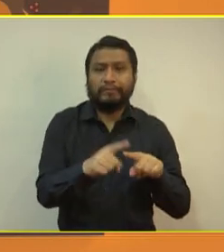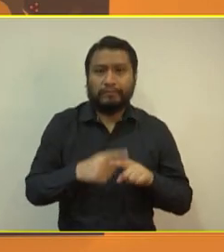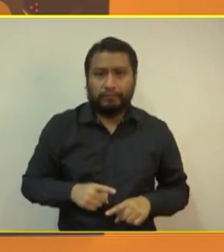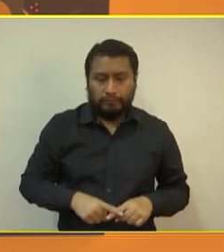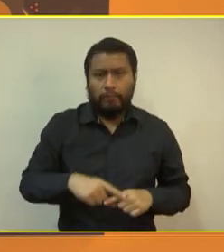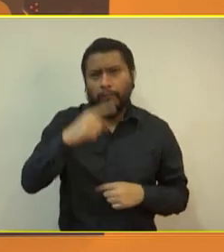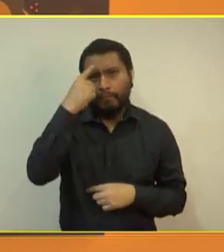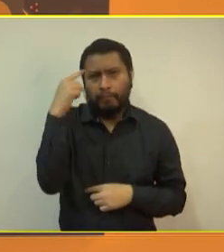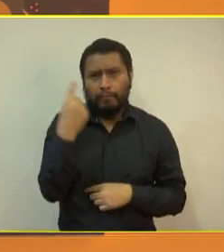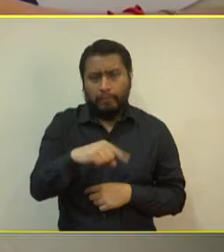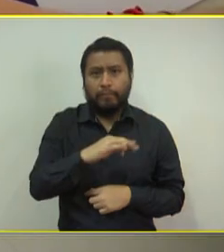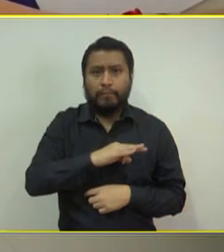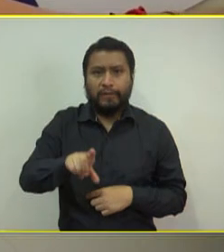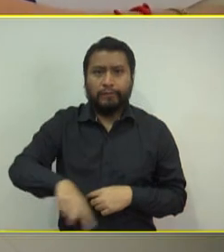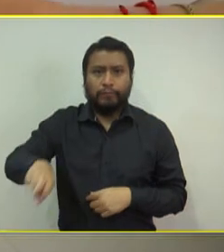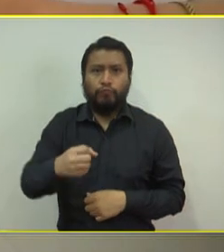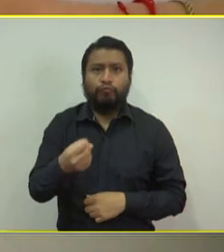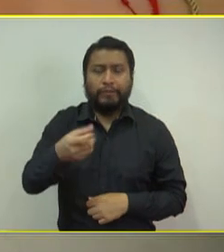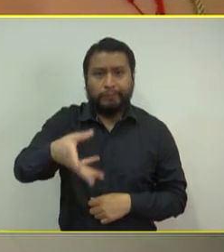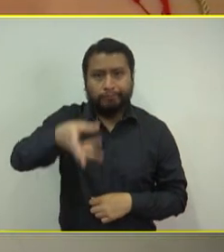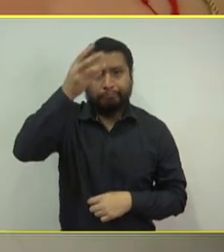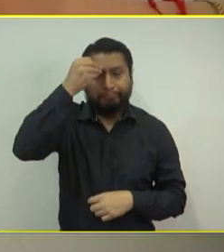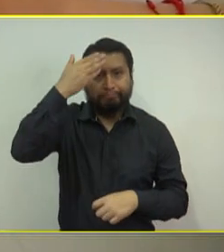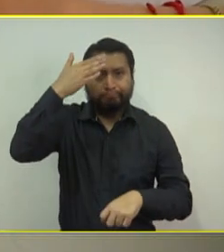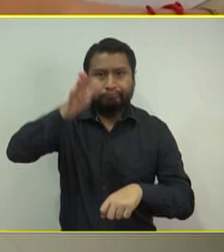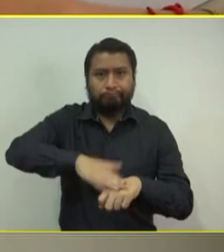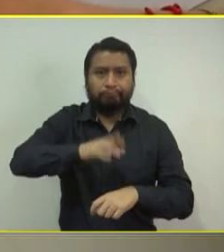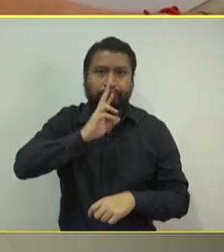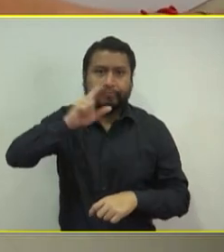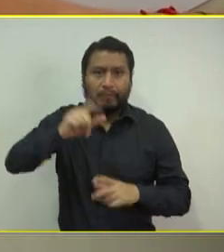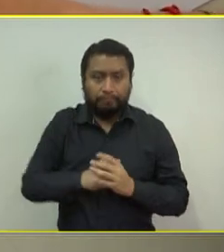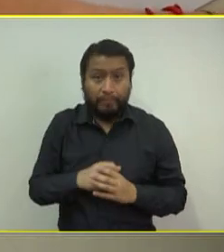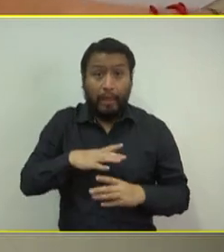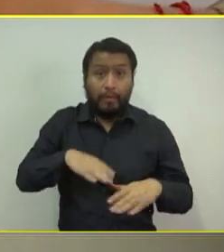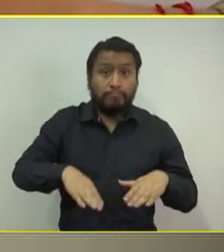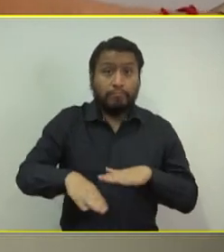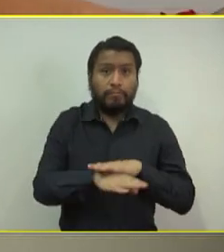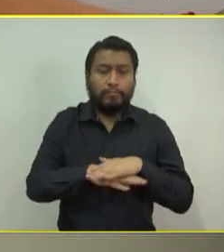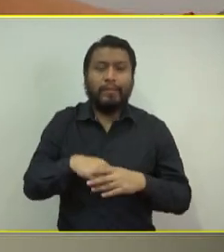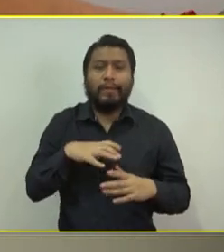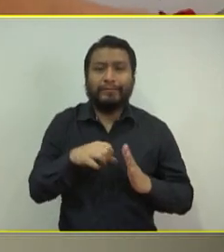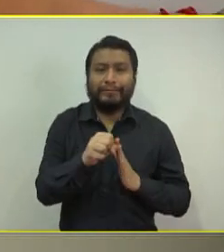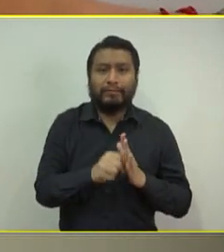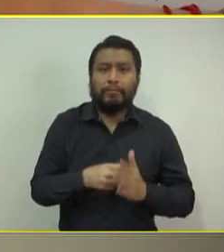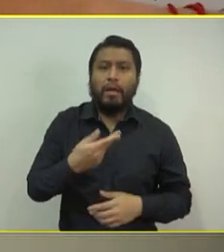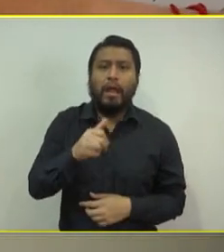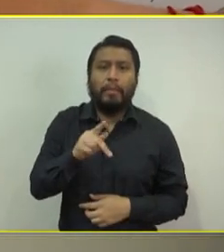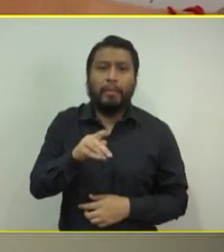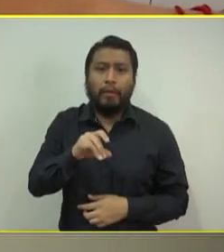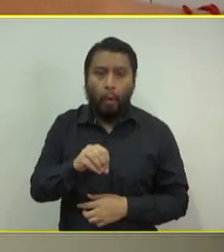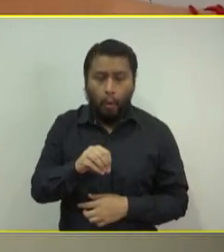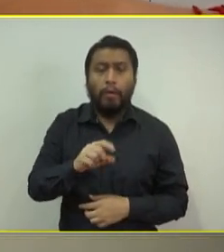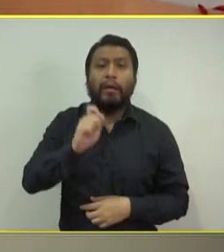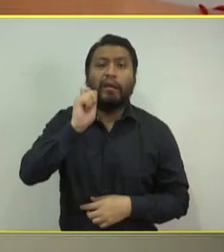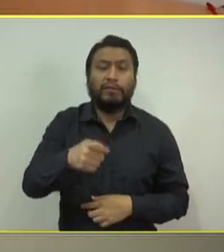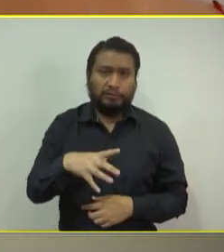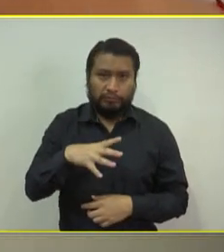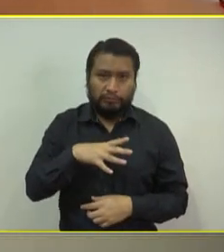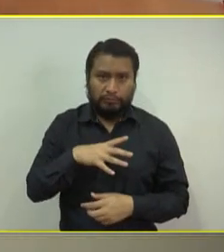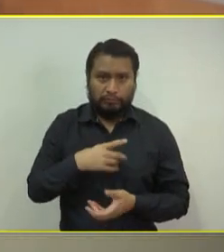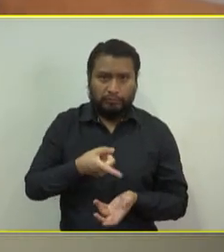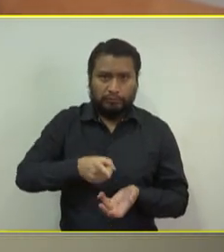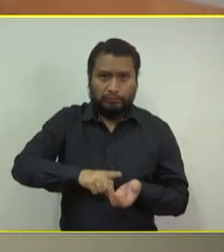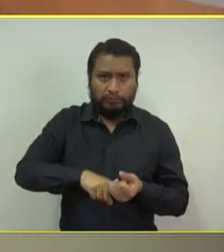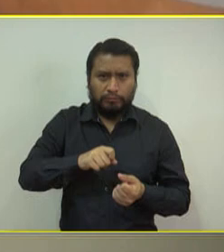reforzar el aprendizaje del usuario. Como base, tenemos el libro háptico, que cuenta con información relevante acerca de la microbiota